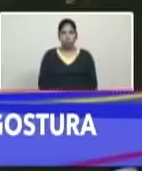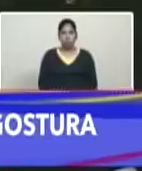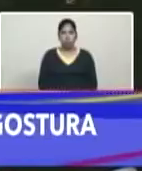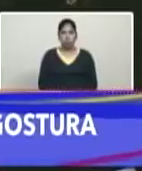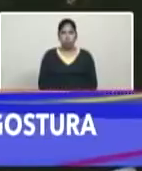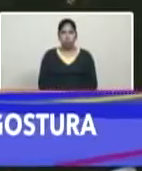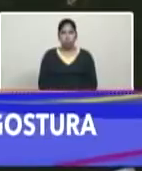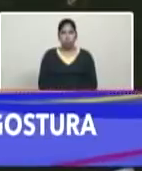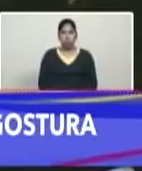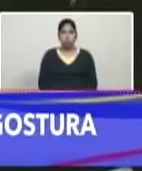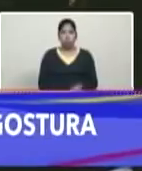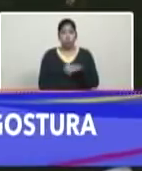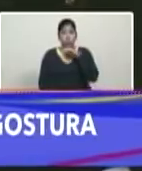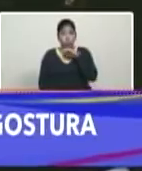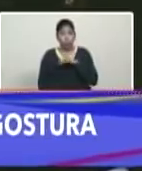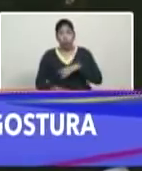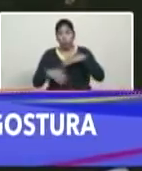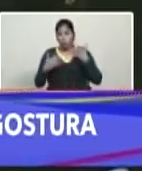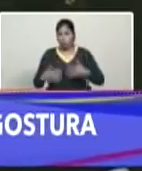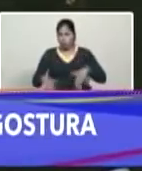que corre por nuestras venas.